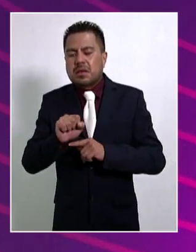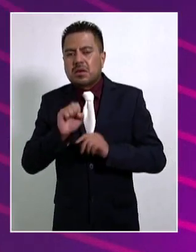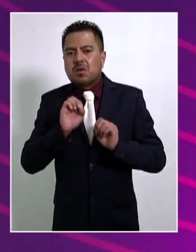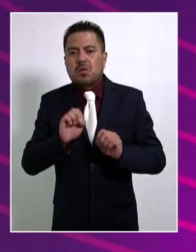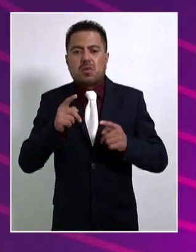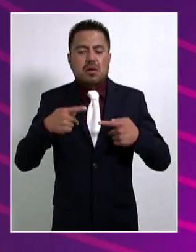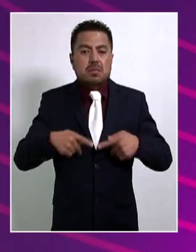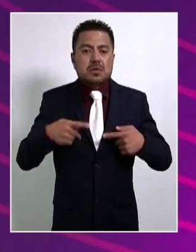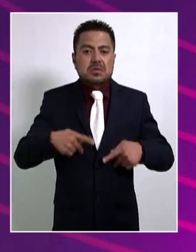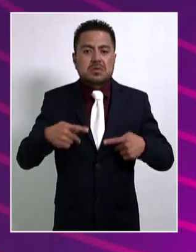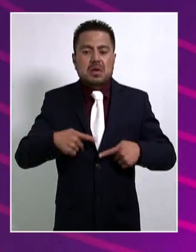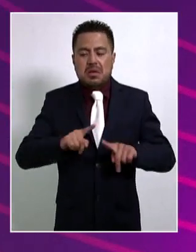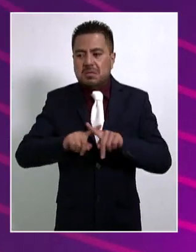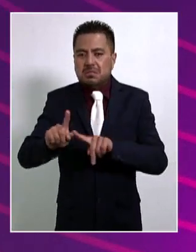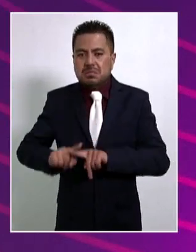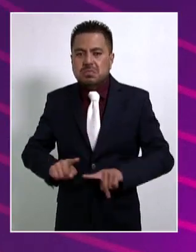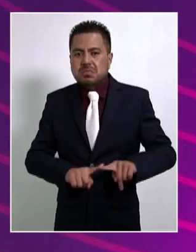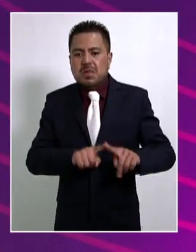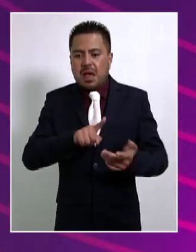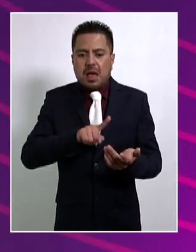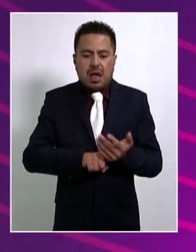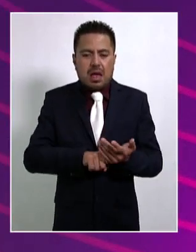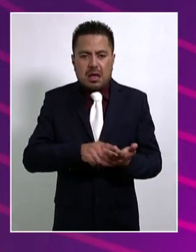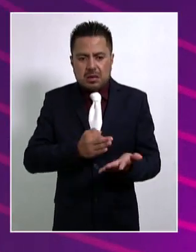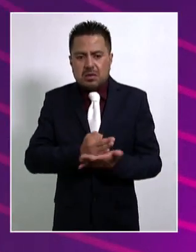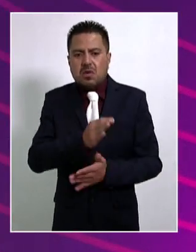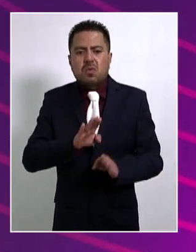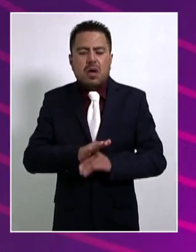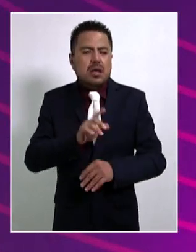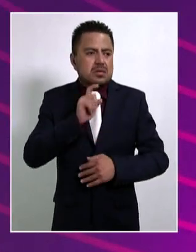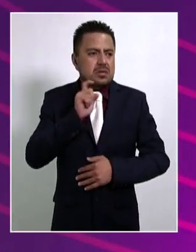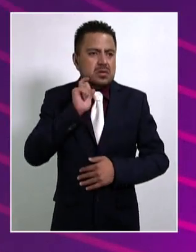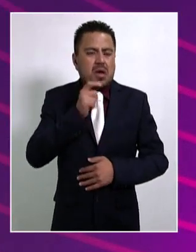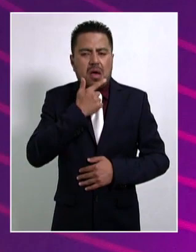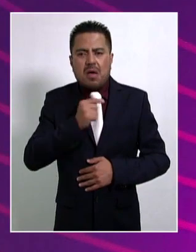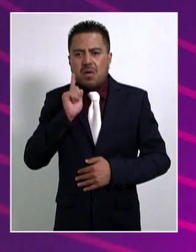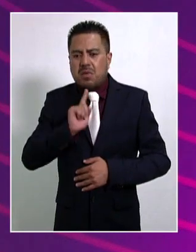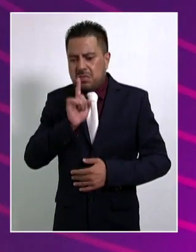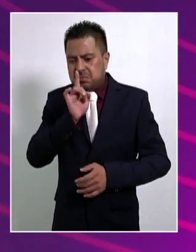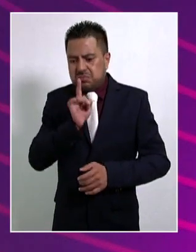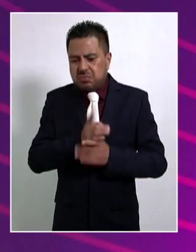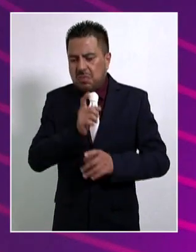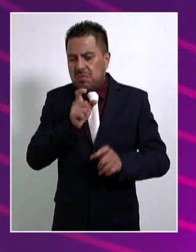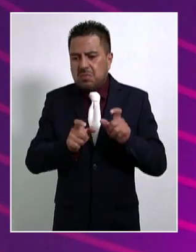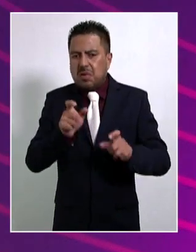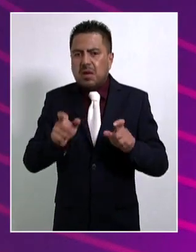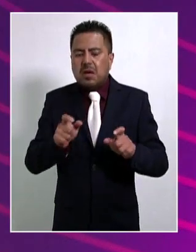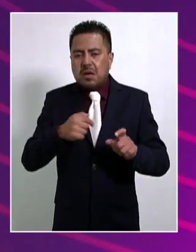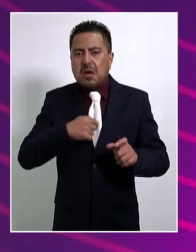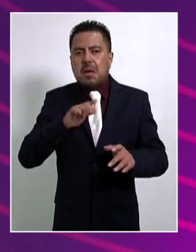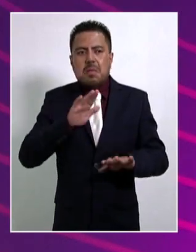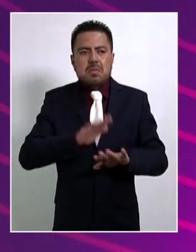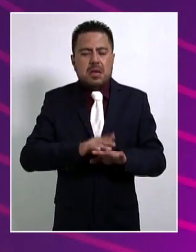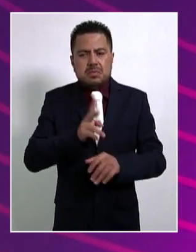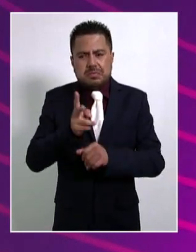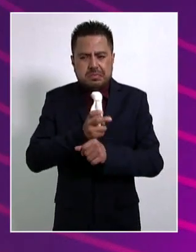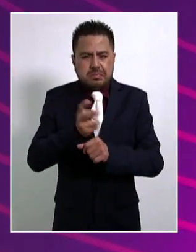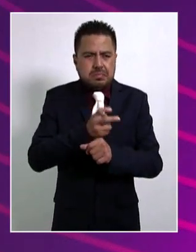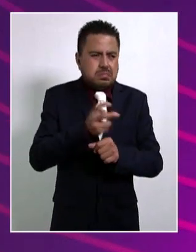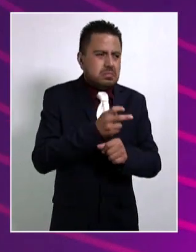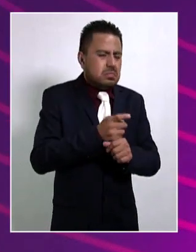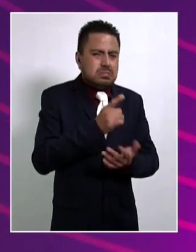persona diversa dentro de sus orientaciones sexuales y de sus identidades. Entonces pues yo más bien les